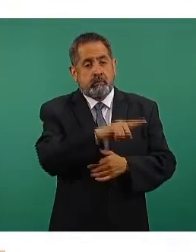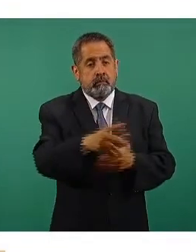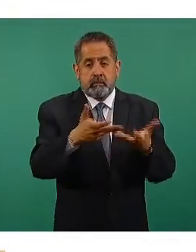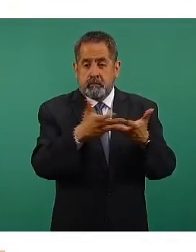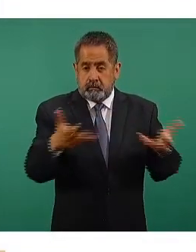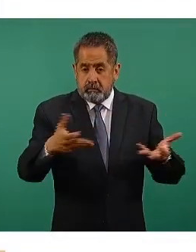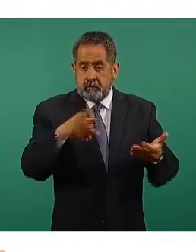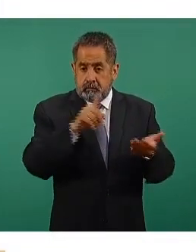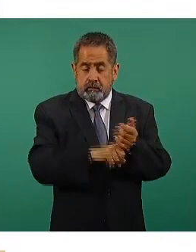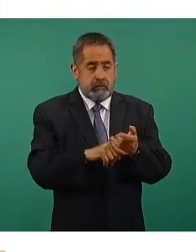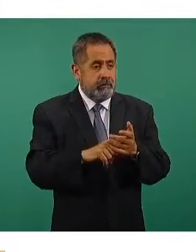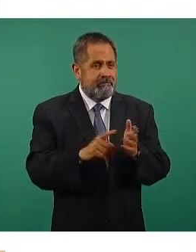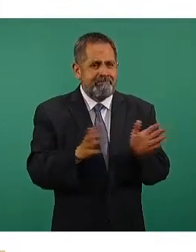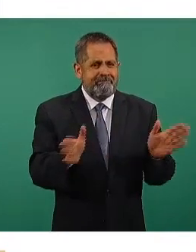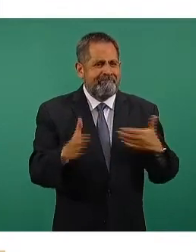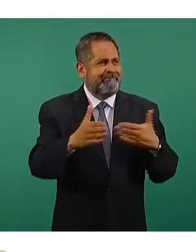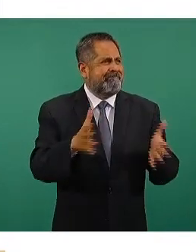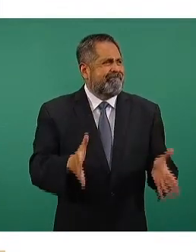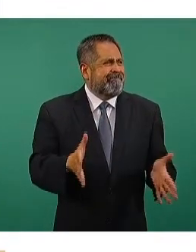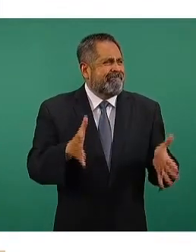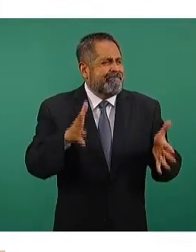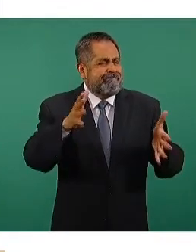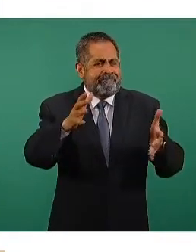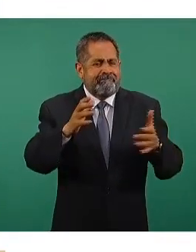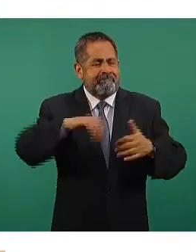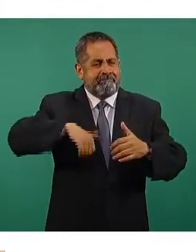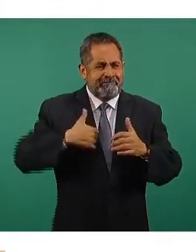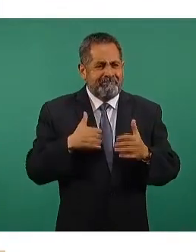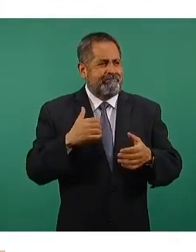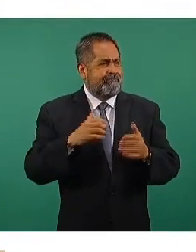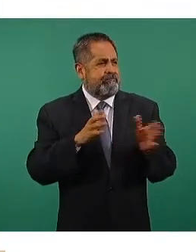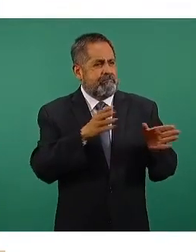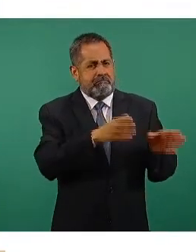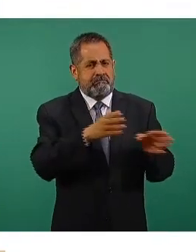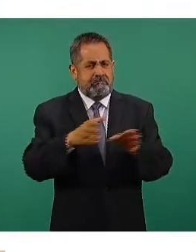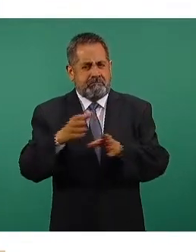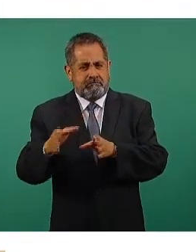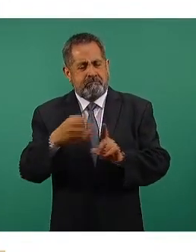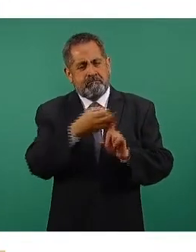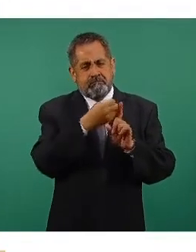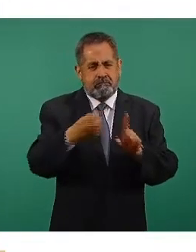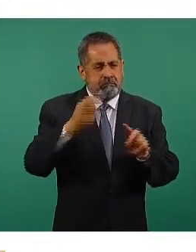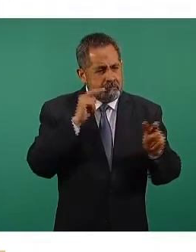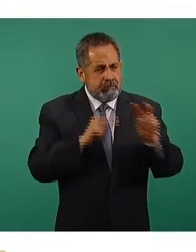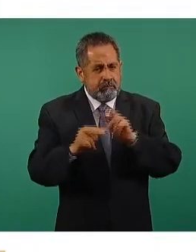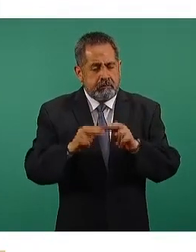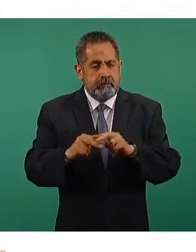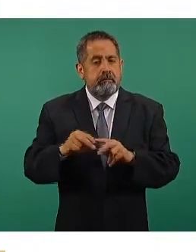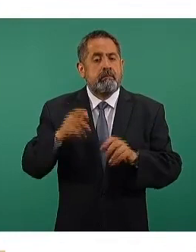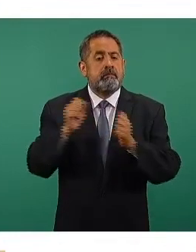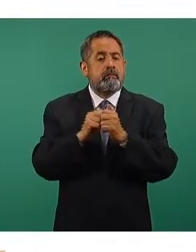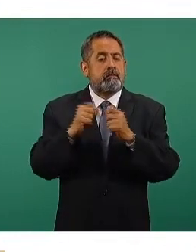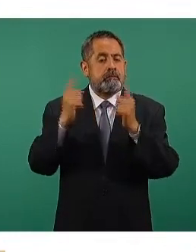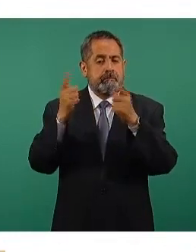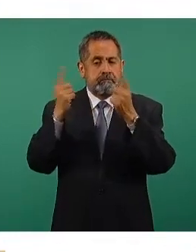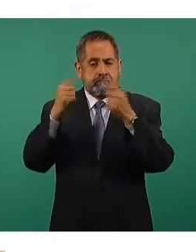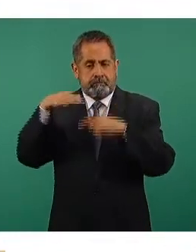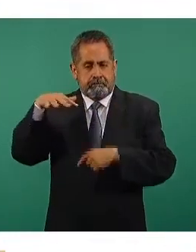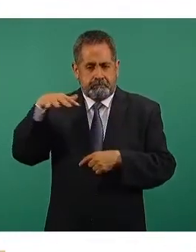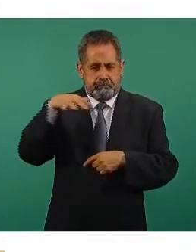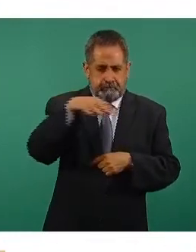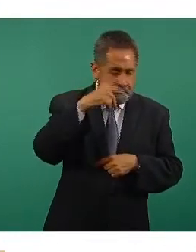donde se encontraban los bidones perfectamente bien apilados. Se corrió una vista de un dron. Esto es el interior del